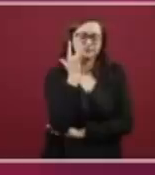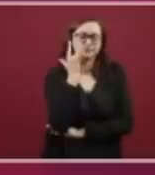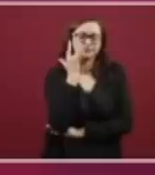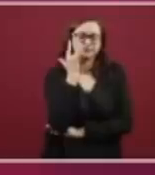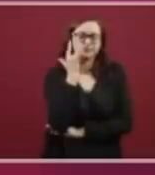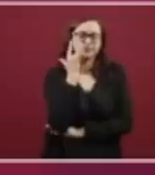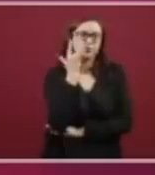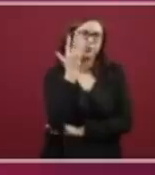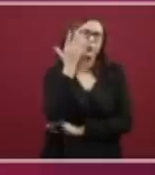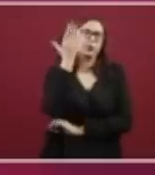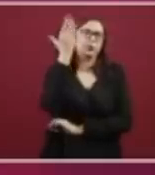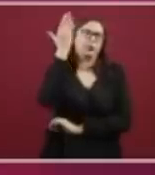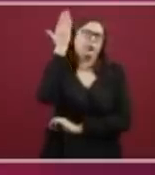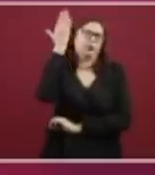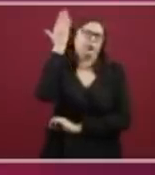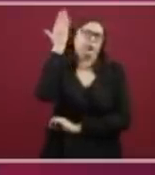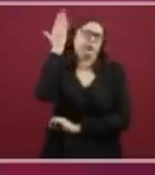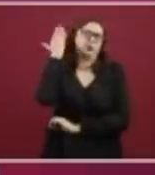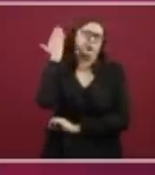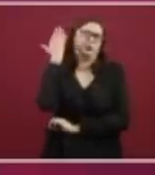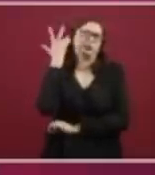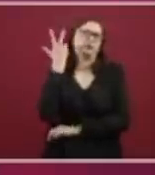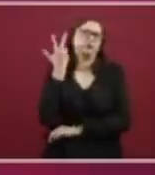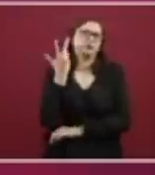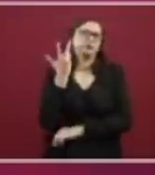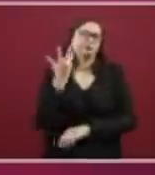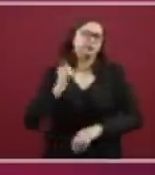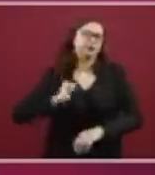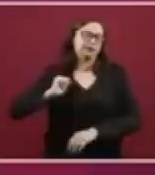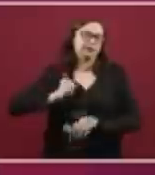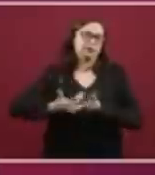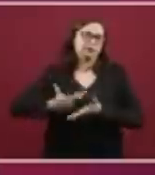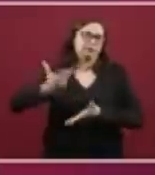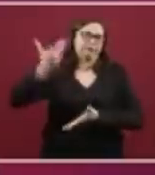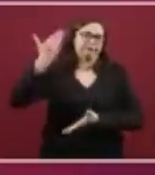en los tiempos de la Reforma